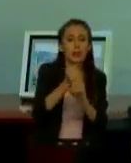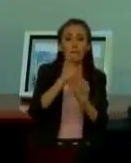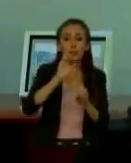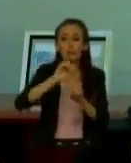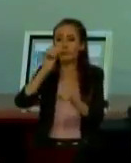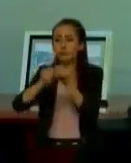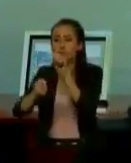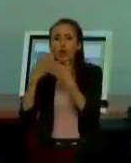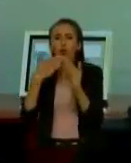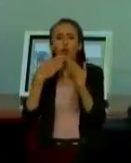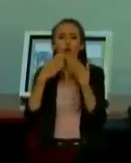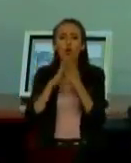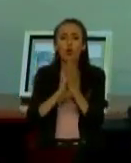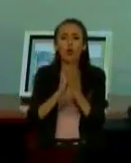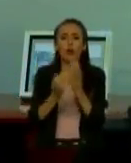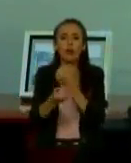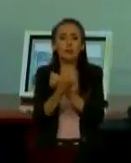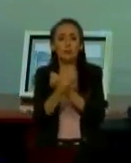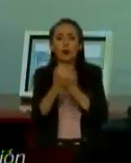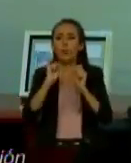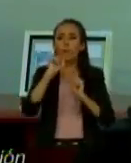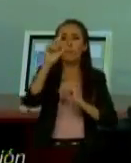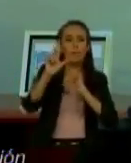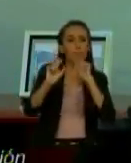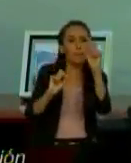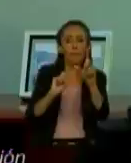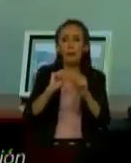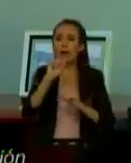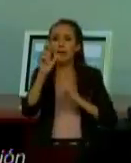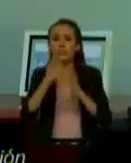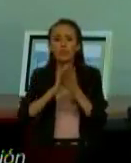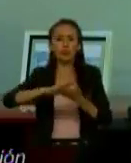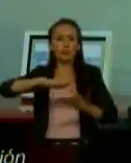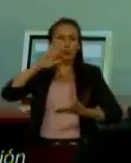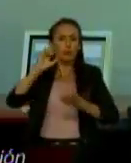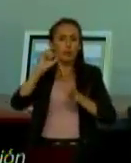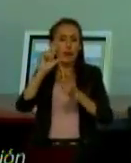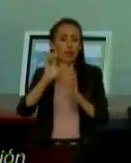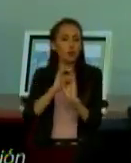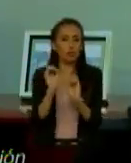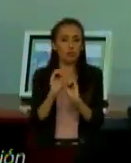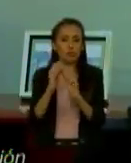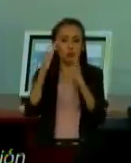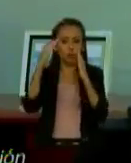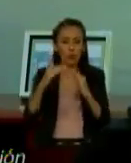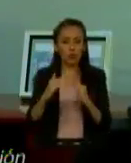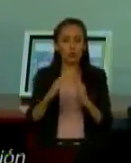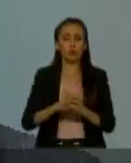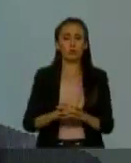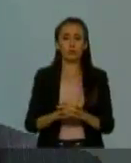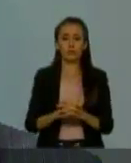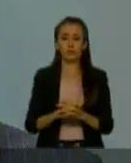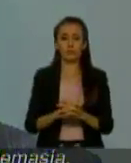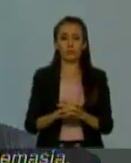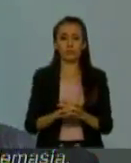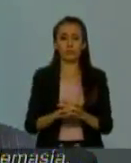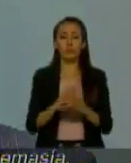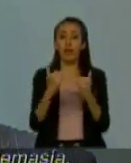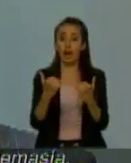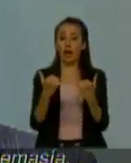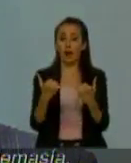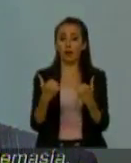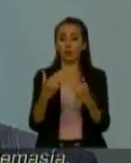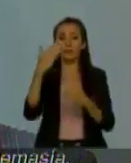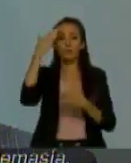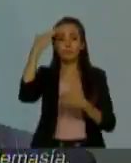pobres. Nunca promoveremos paquetazos como los responsables de esa situación pretenden vaticinar maliciosamente. Ahora